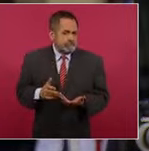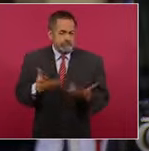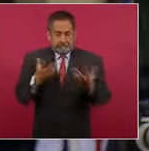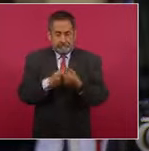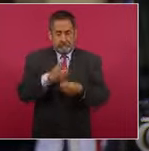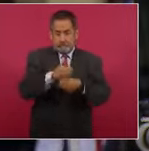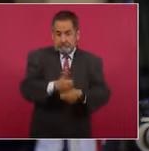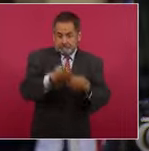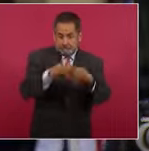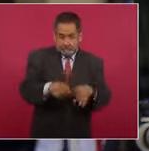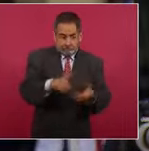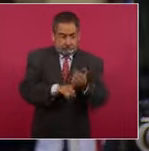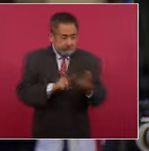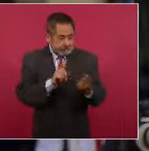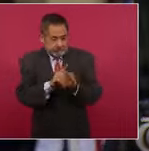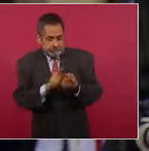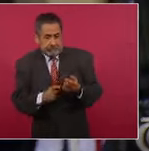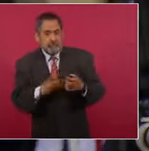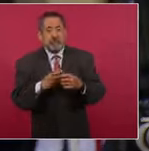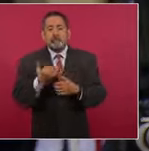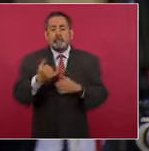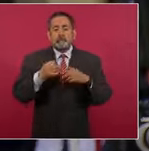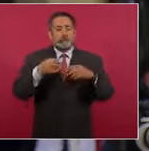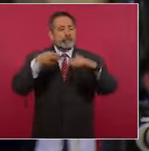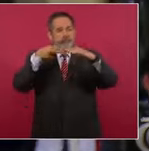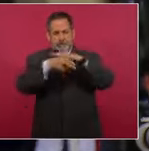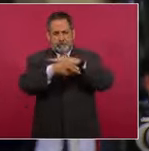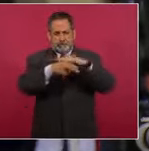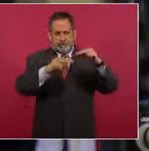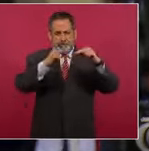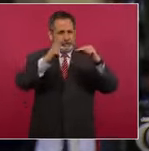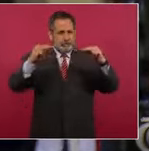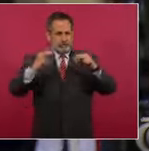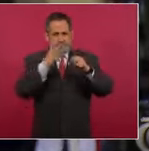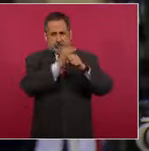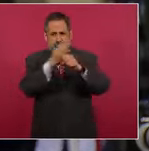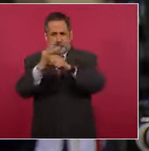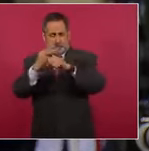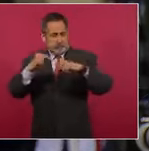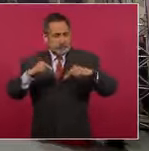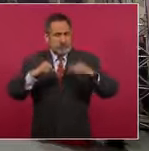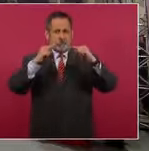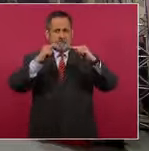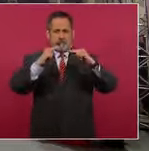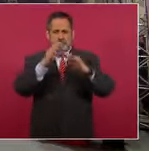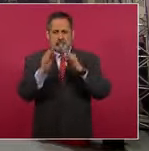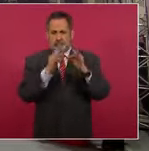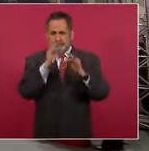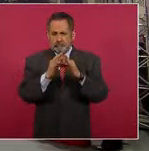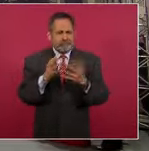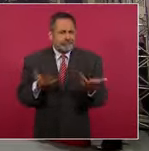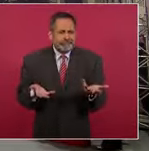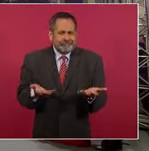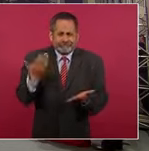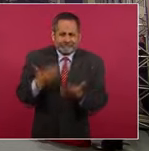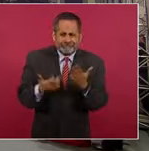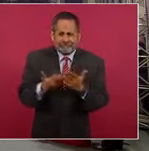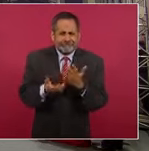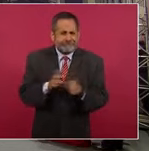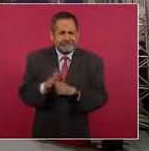de reparación y mantenimiento de la línea 12? ¿Qué es lo que falta en este caso? El día de